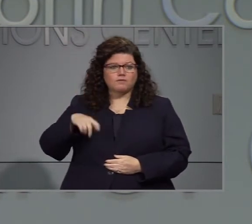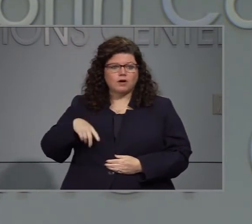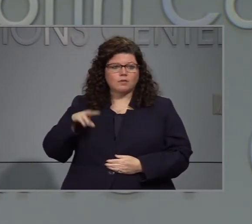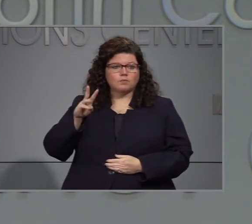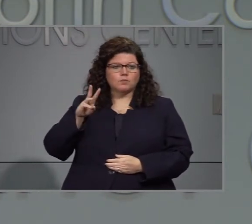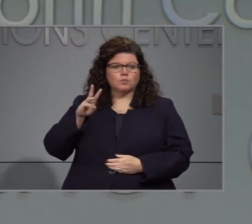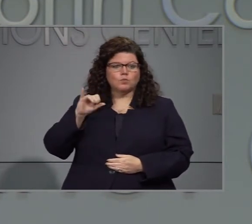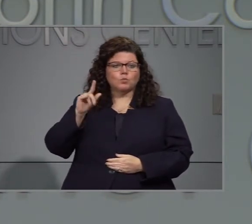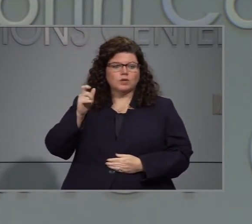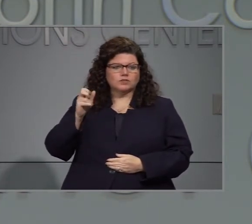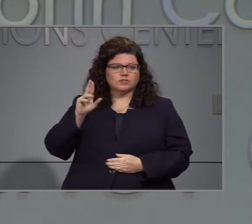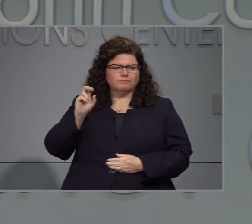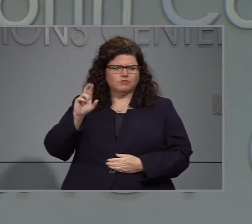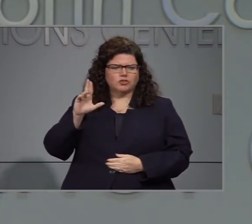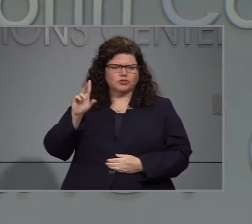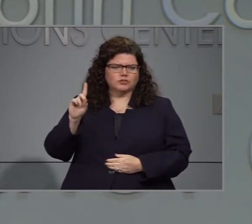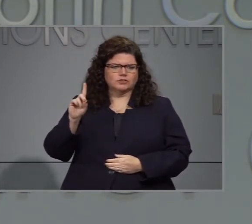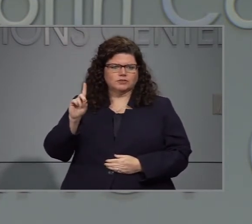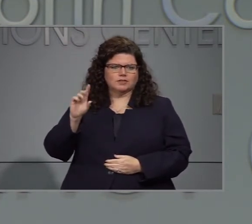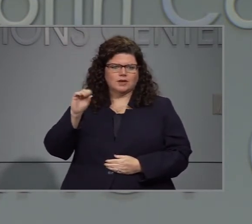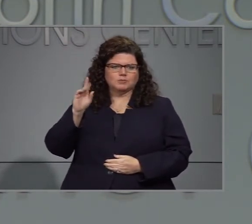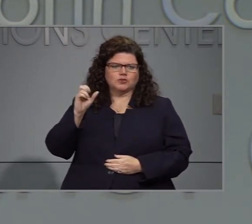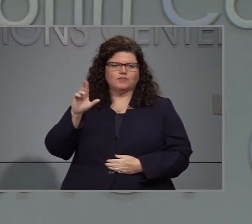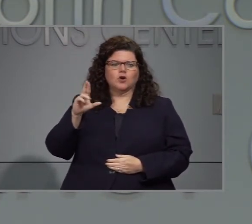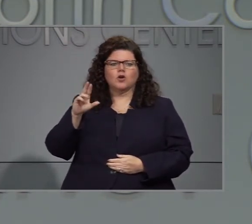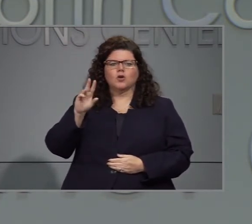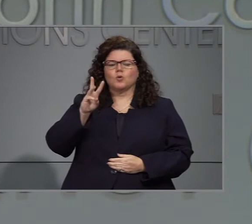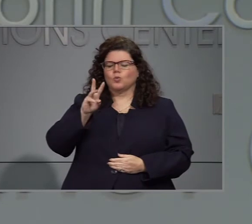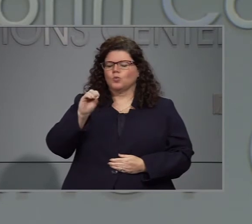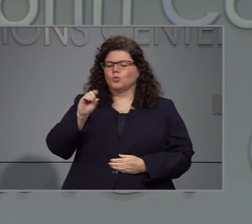Paul Wolverton de Fayetteville Observer.